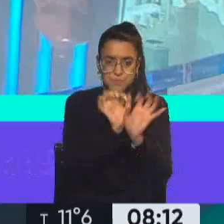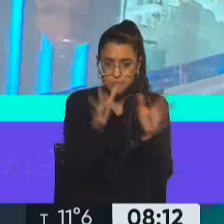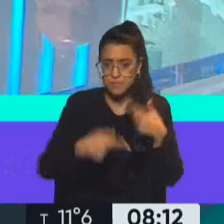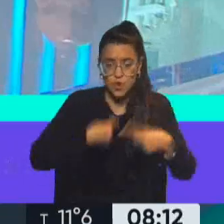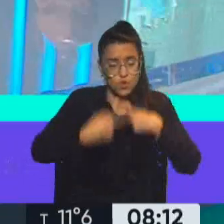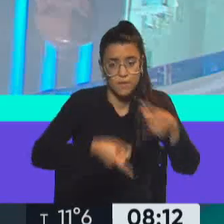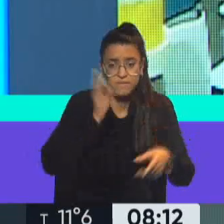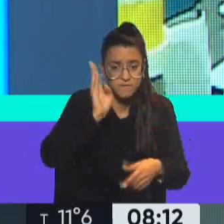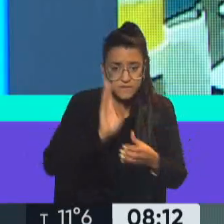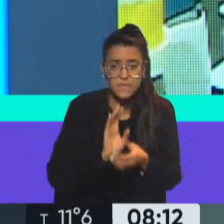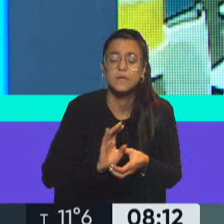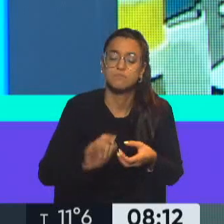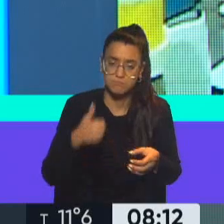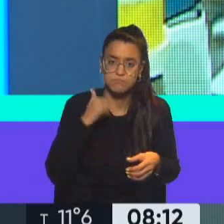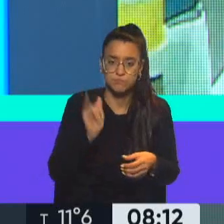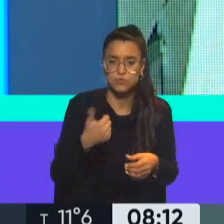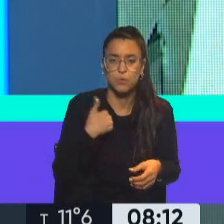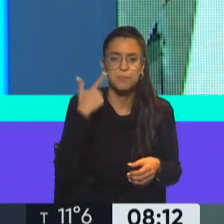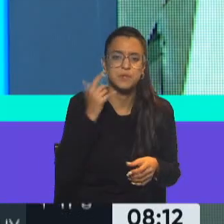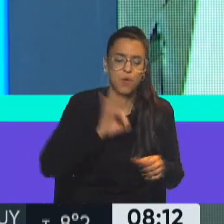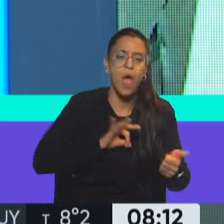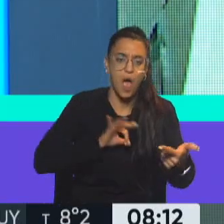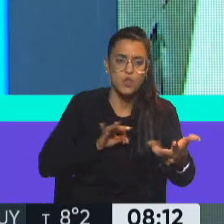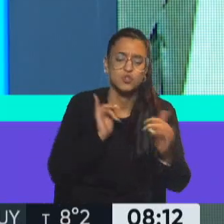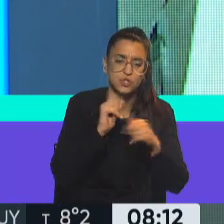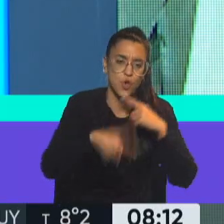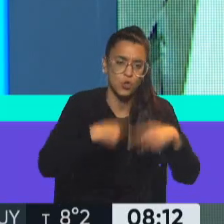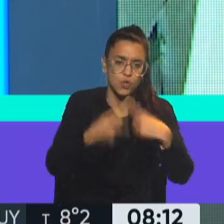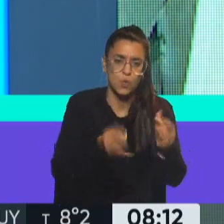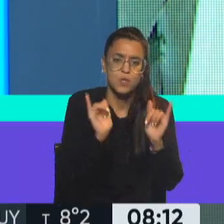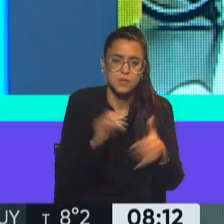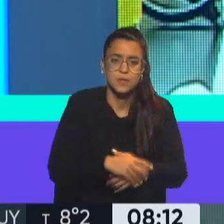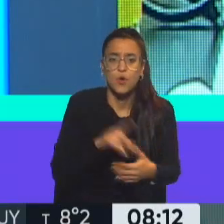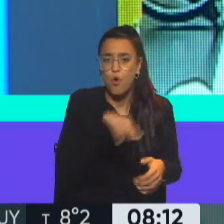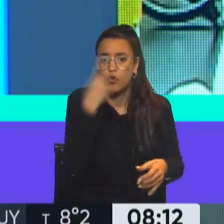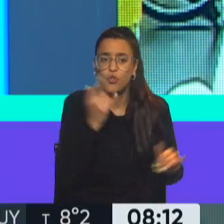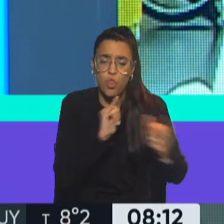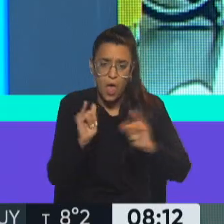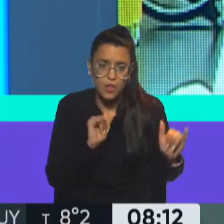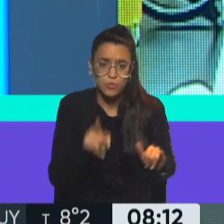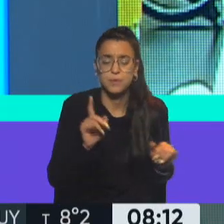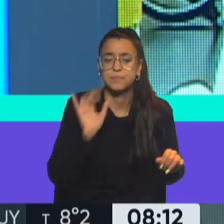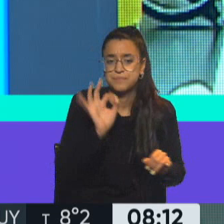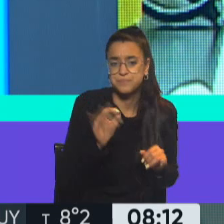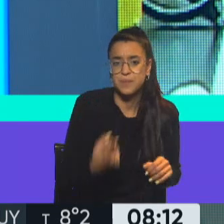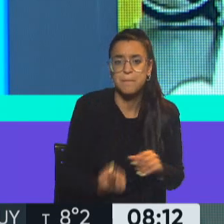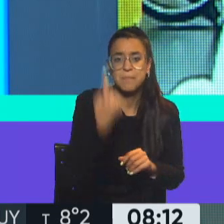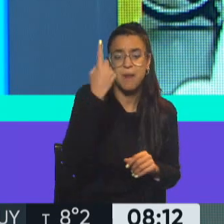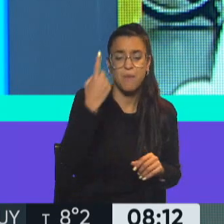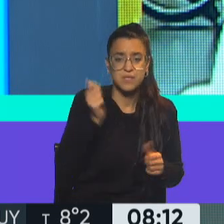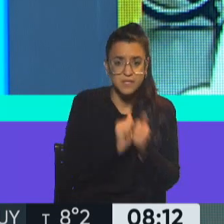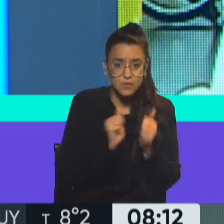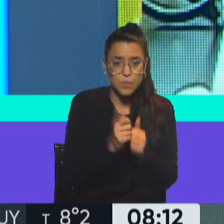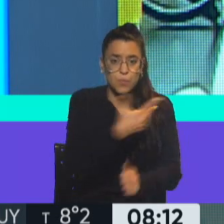continuará en el tiempo. Sí, yo creo que unos años más sí, va a continuar. Y ese es otro dato para destacar, es la primera vez en la historia que